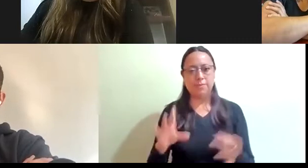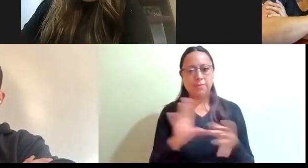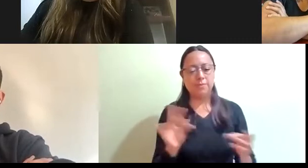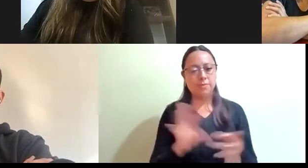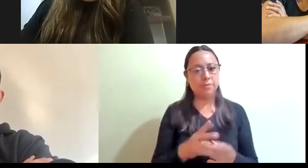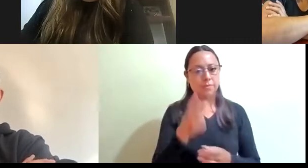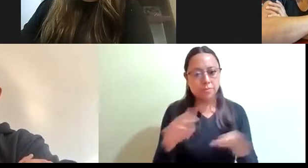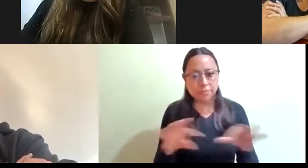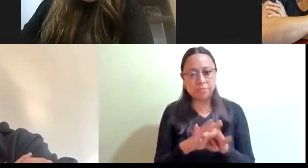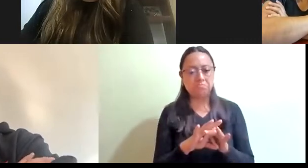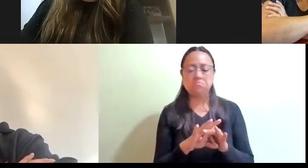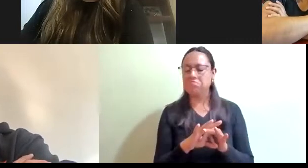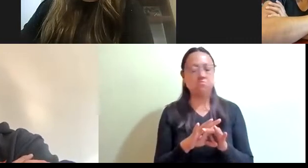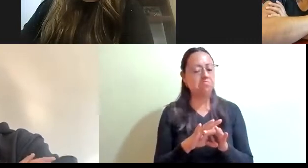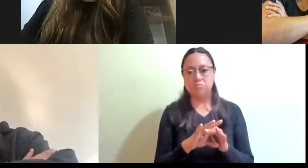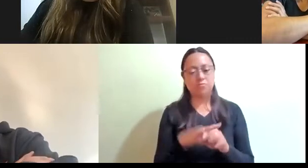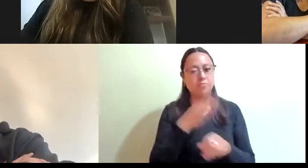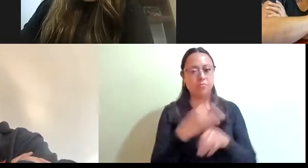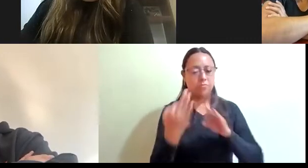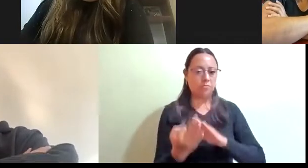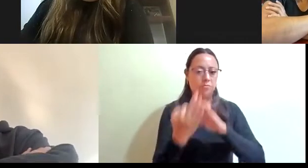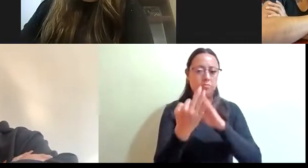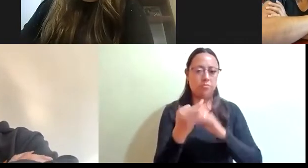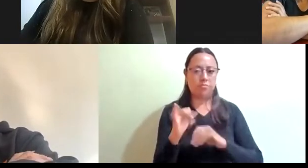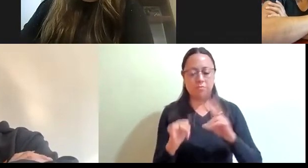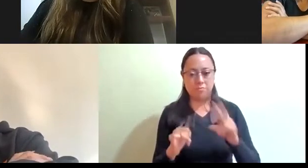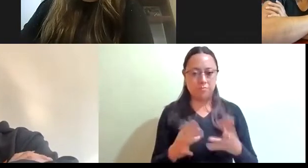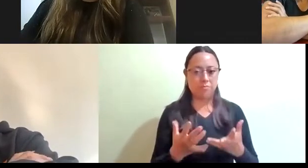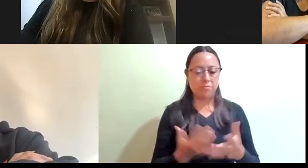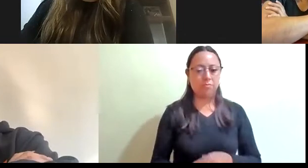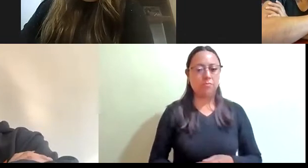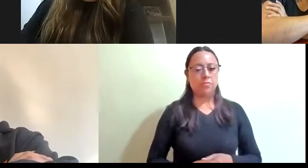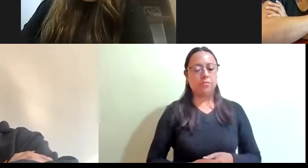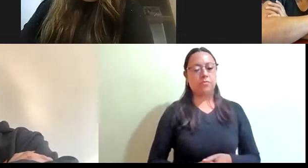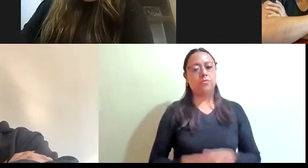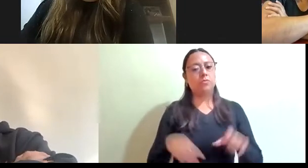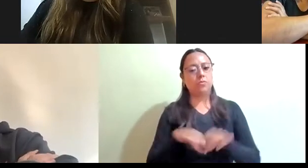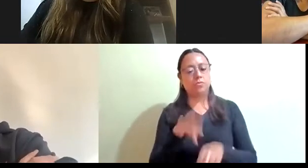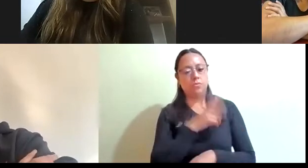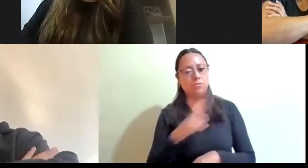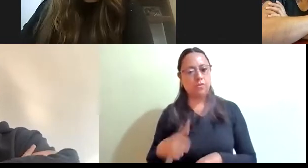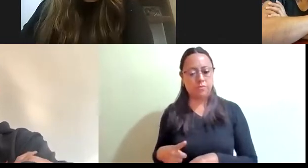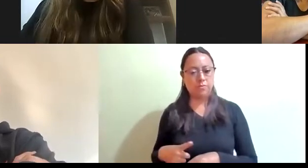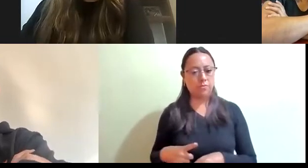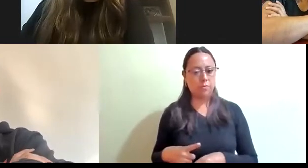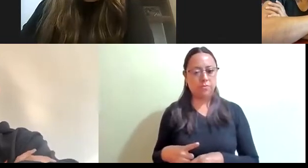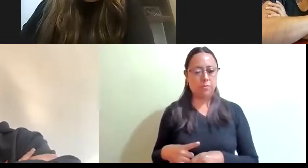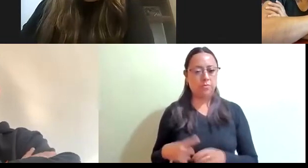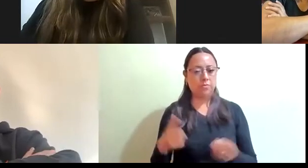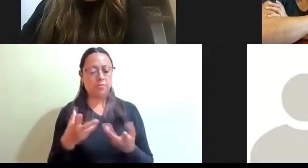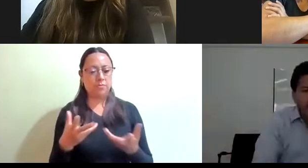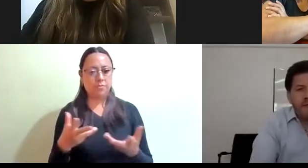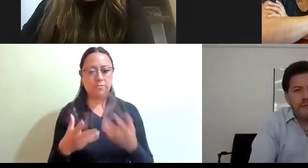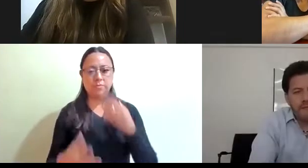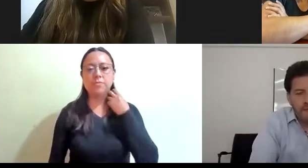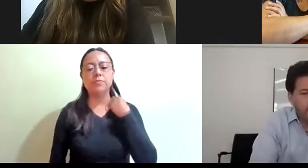argumentando, ¿no? De la comparecencia que se tiene que hacer, y